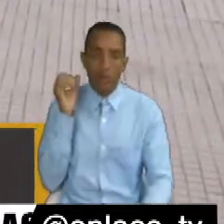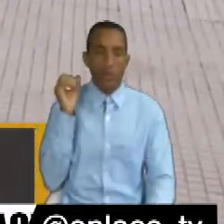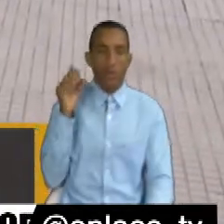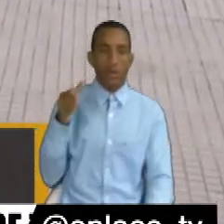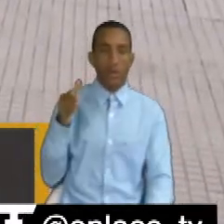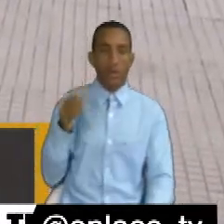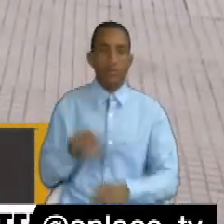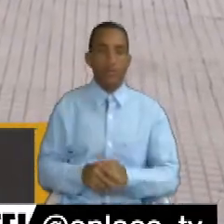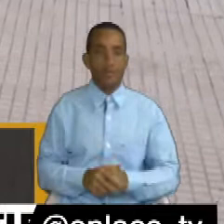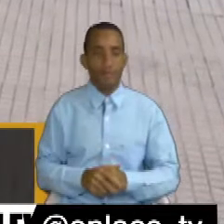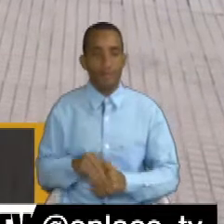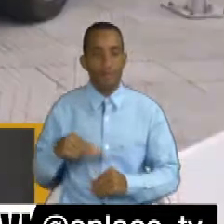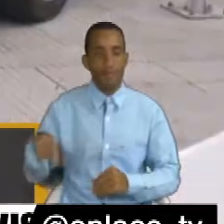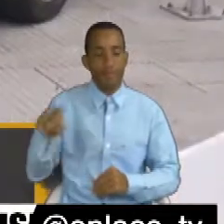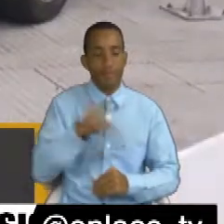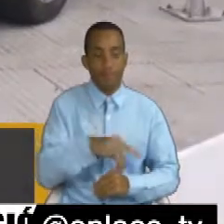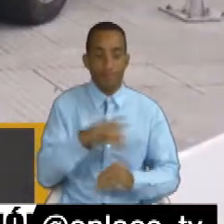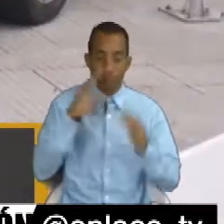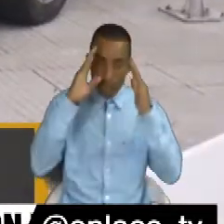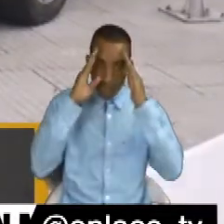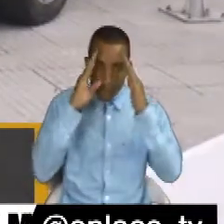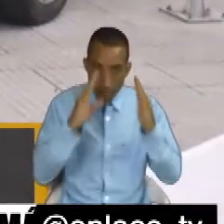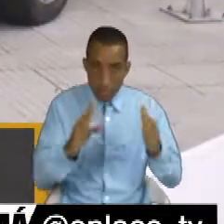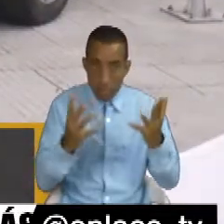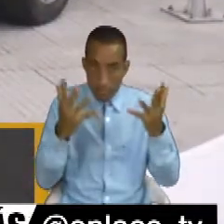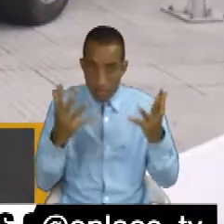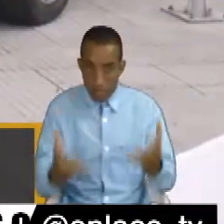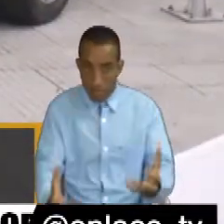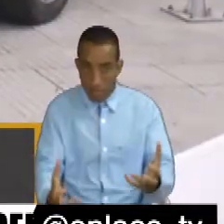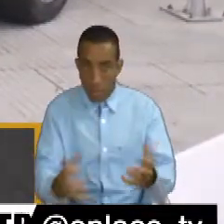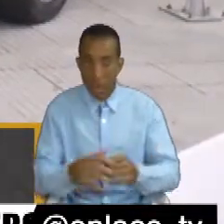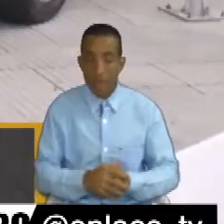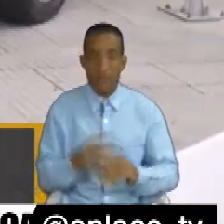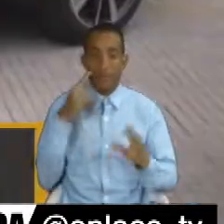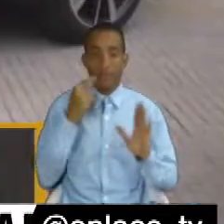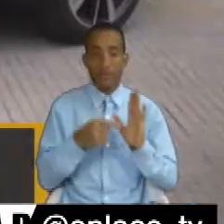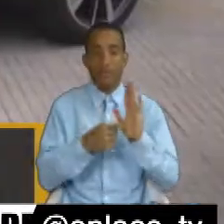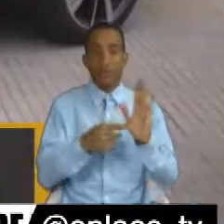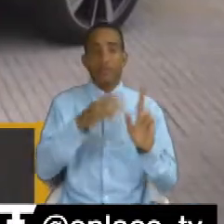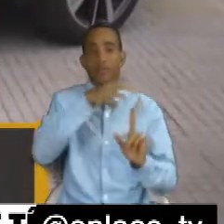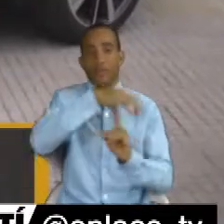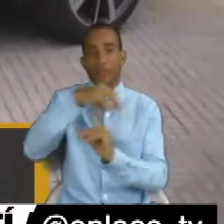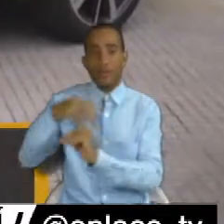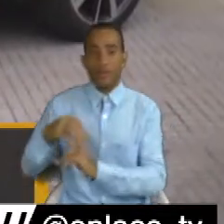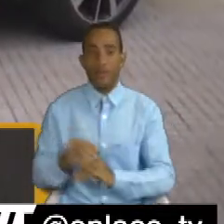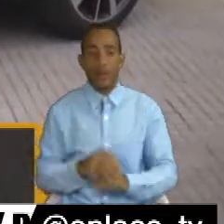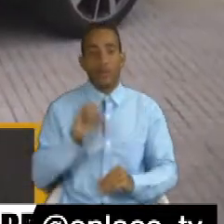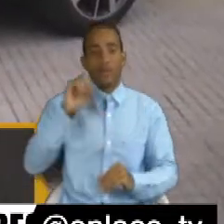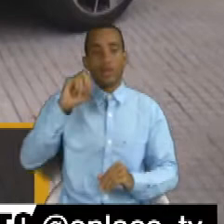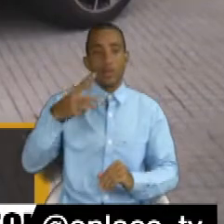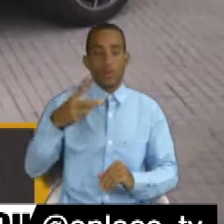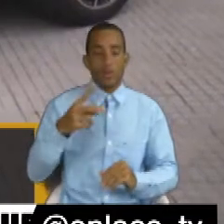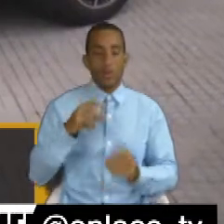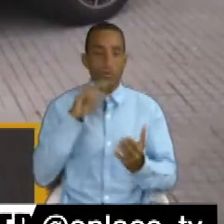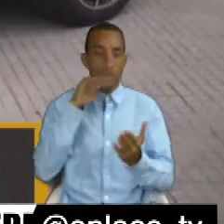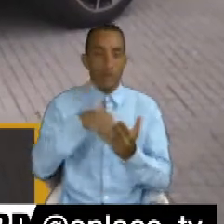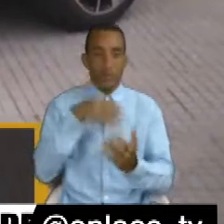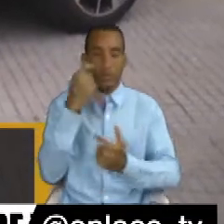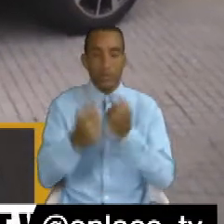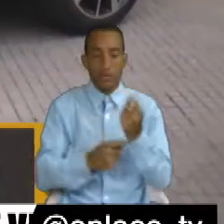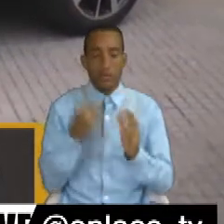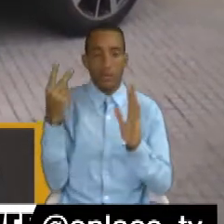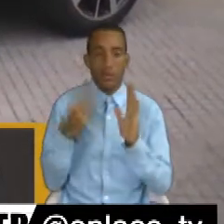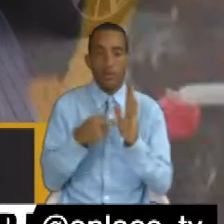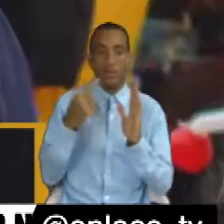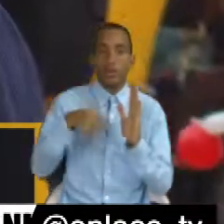preste mucha atención si quiere asistir a la gran feria Expocar. Bueno, invitarlos al segundo Expocar Mi San Silvestre 2017,